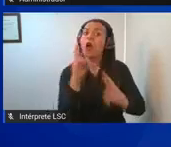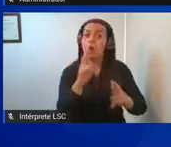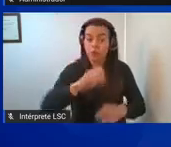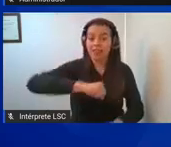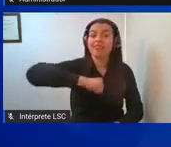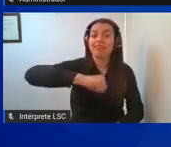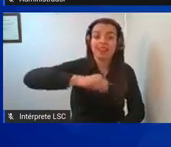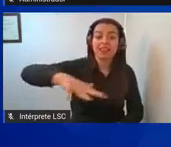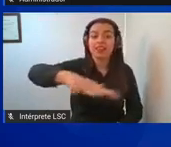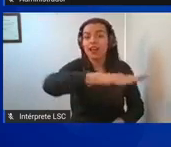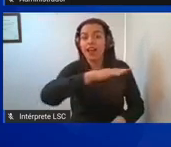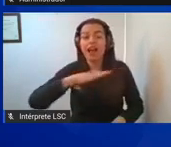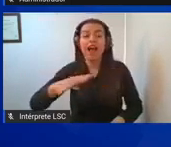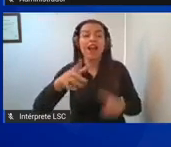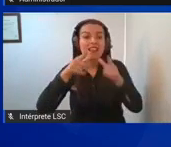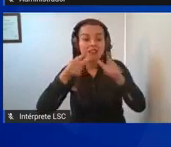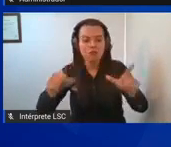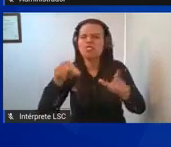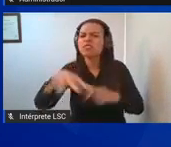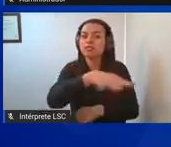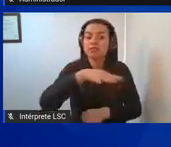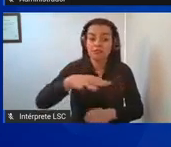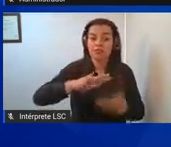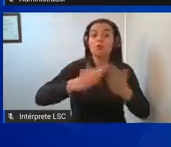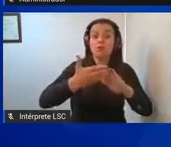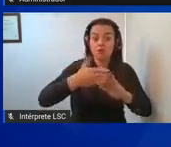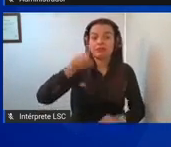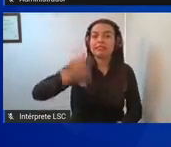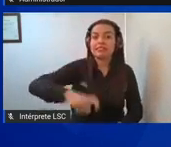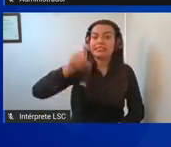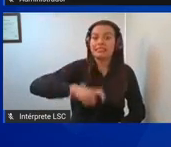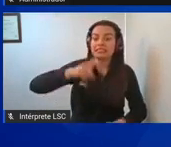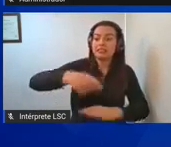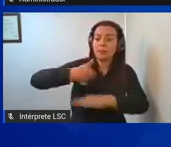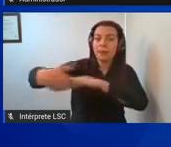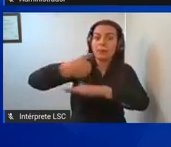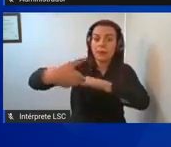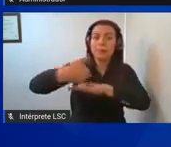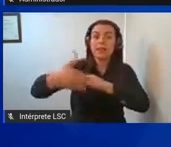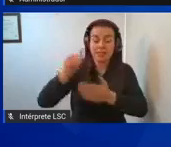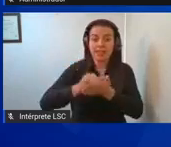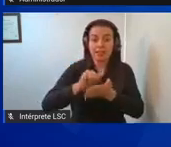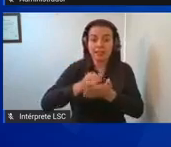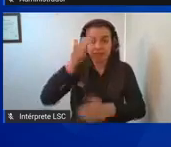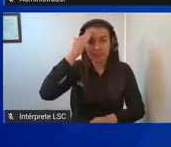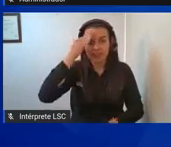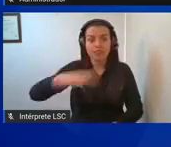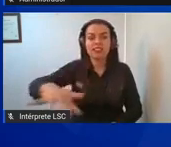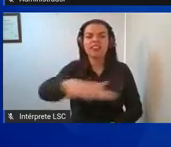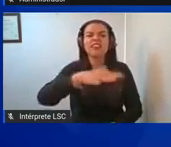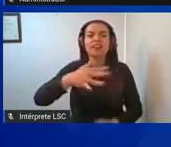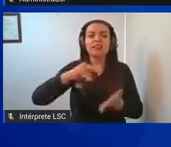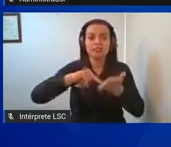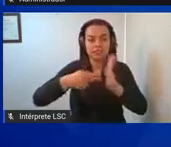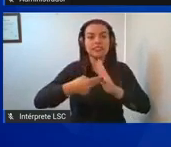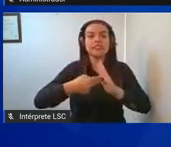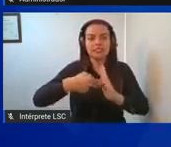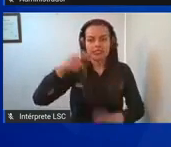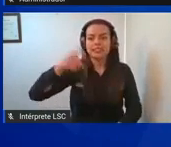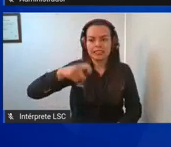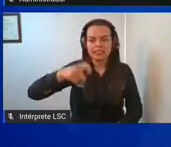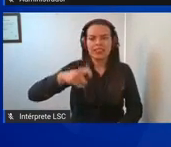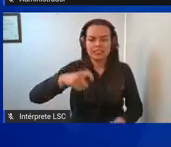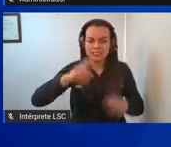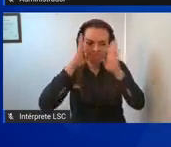una comunidad que nos lo estaba solicitando y que sentíamos y lo veíamos con una necesidad sentida. Entonces,